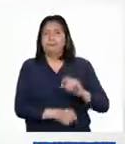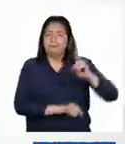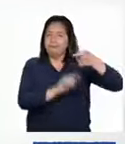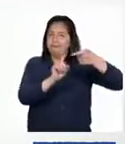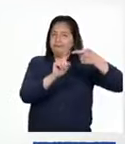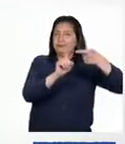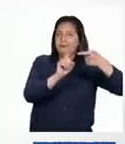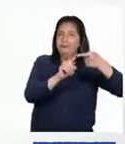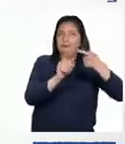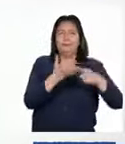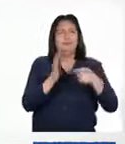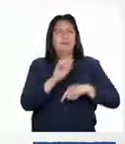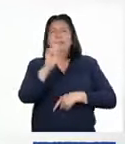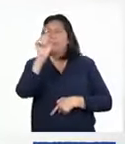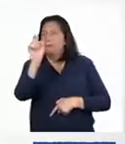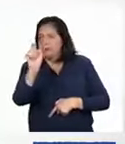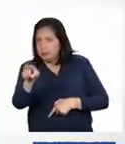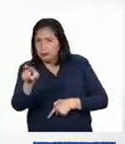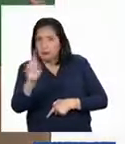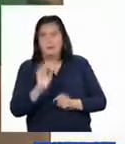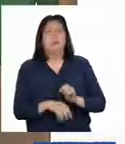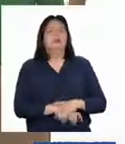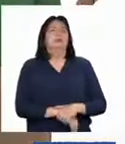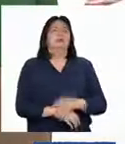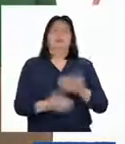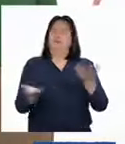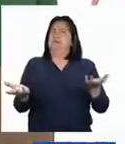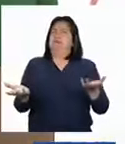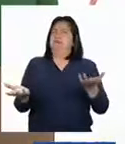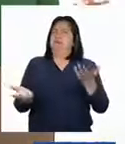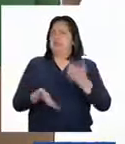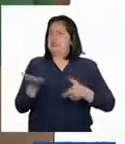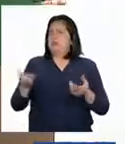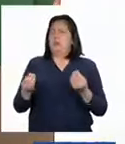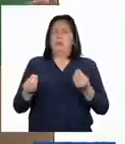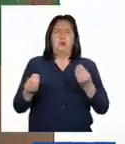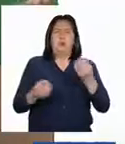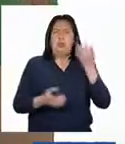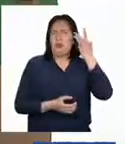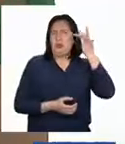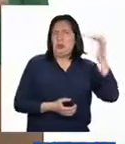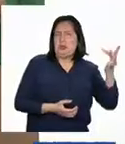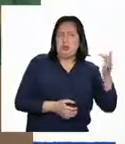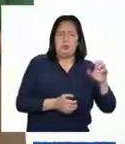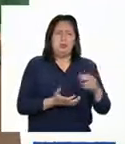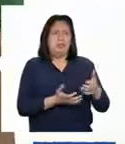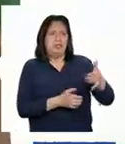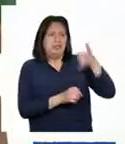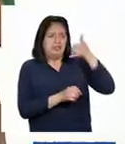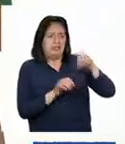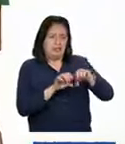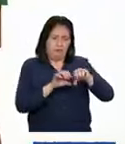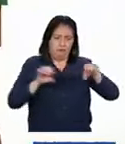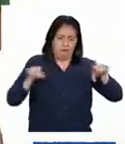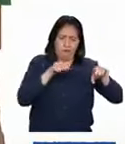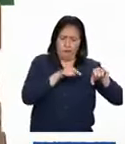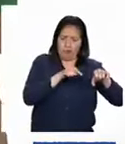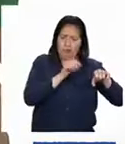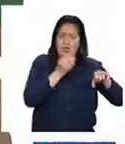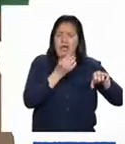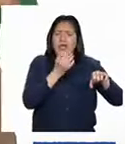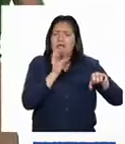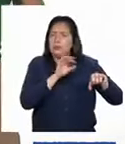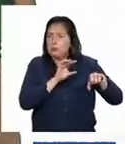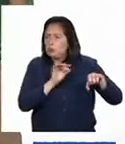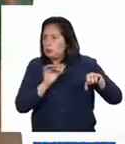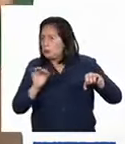Primero realizaremos nuestra pregunta de indagación. ¿Qué podemos hacer para que el sonido de nuestro teléfono casero sea clarito